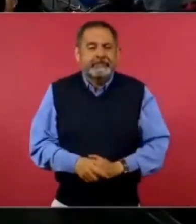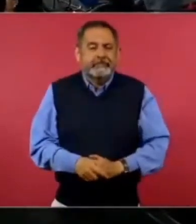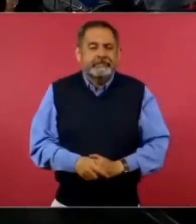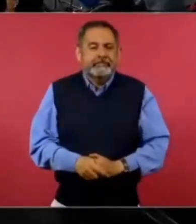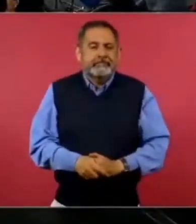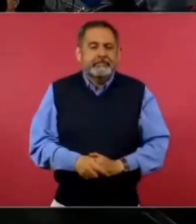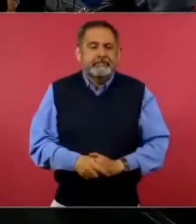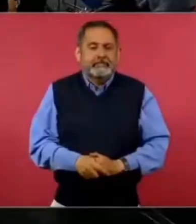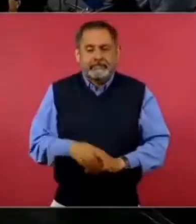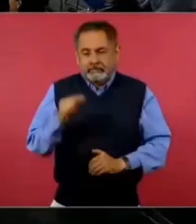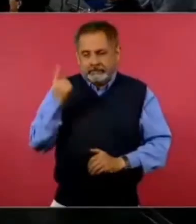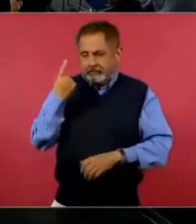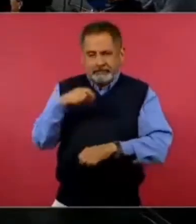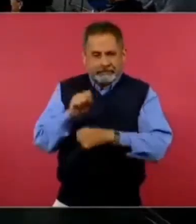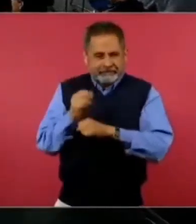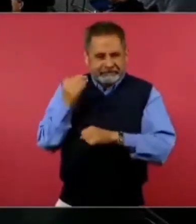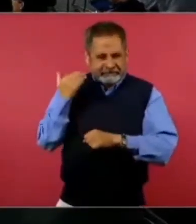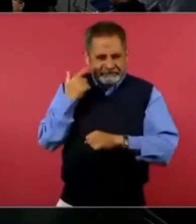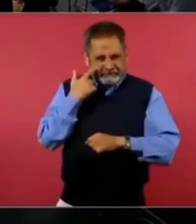El fin de semana.